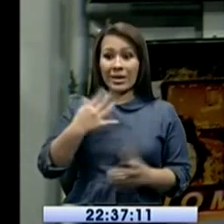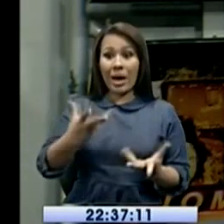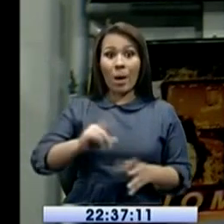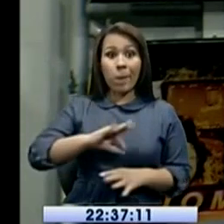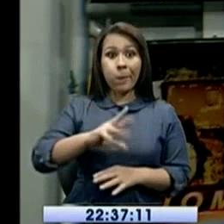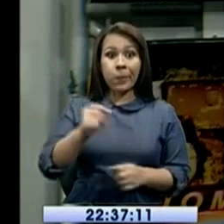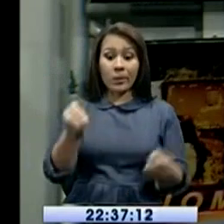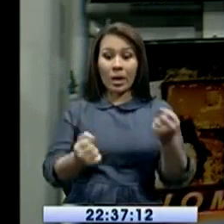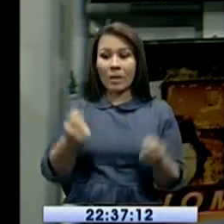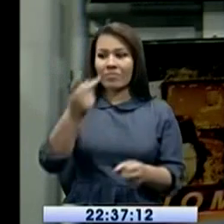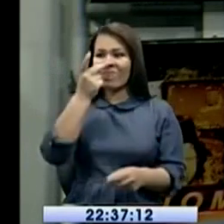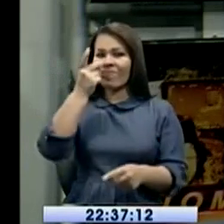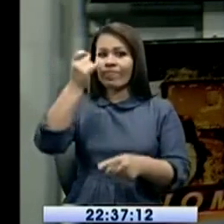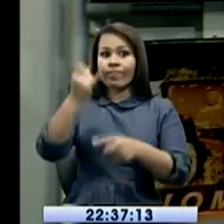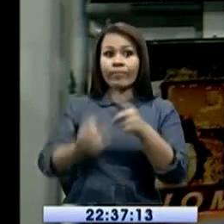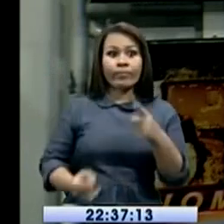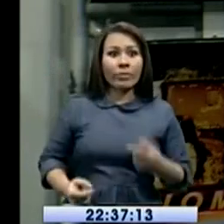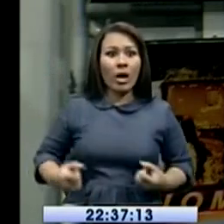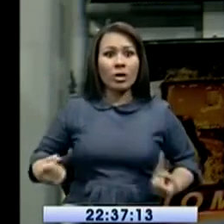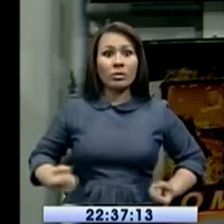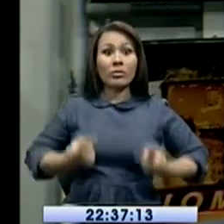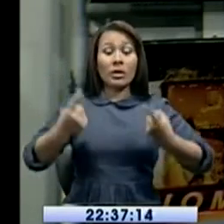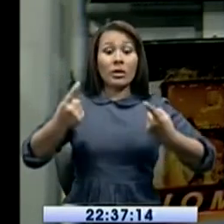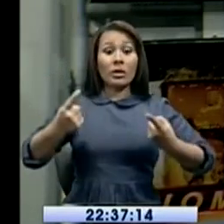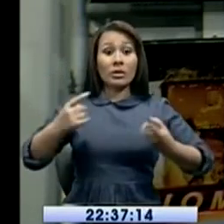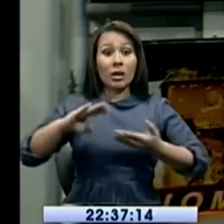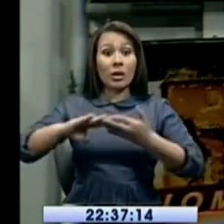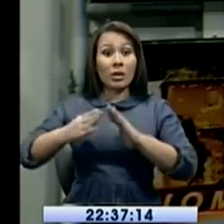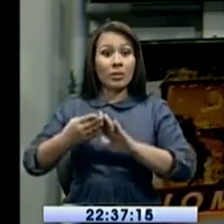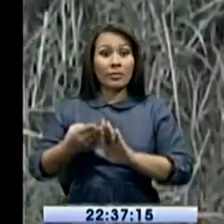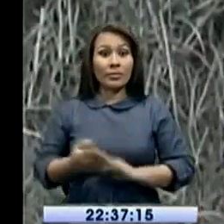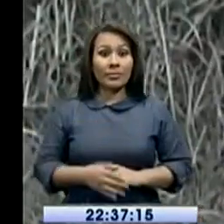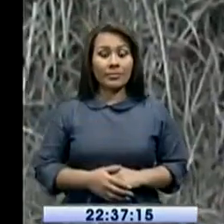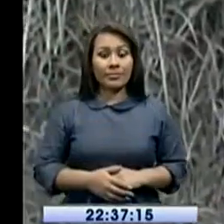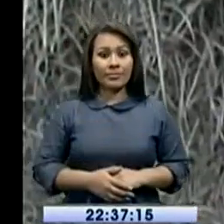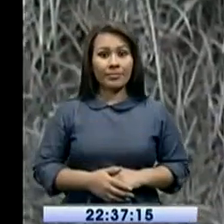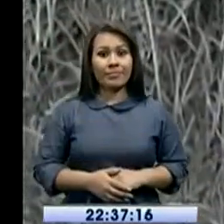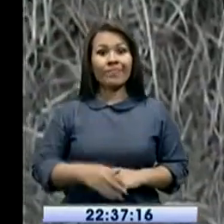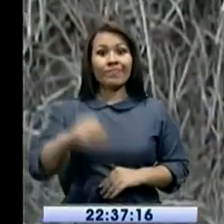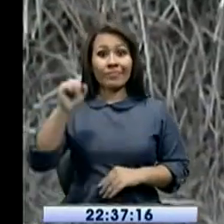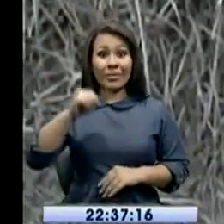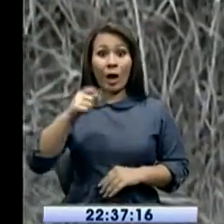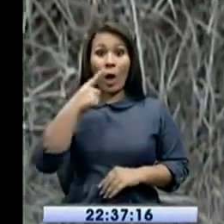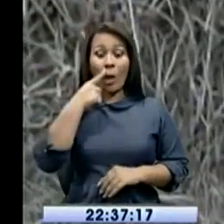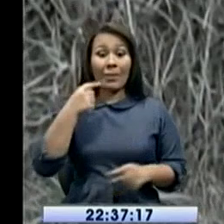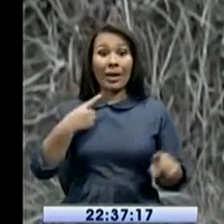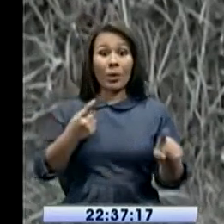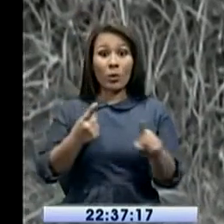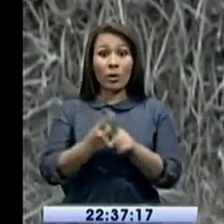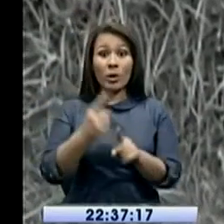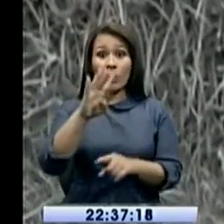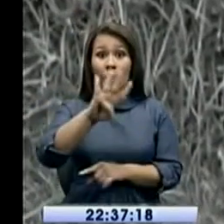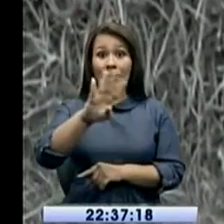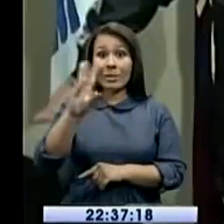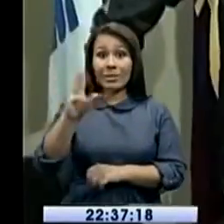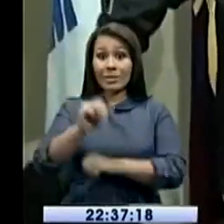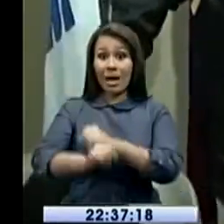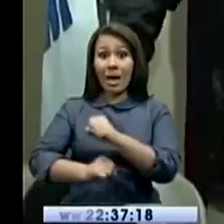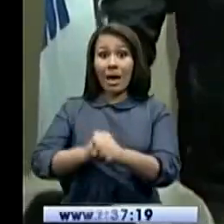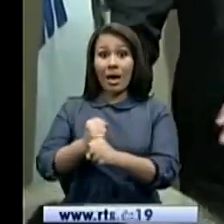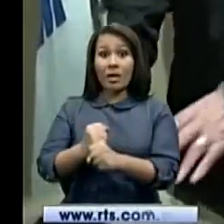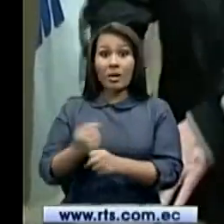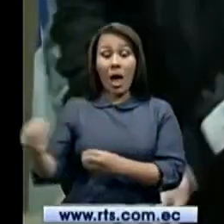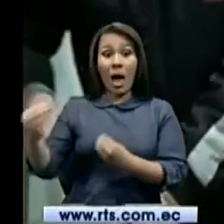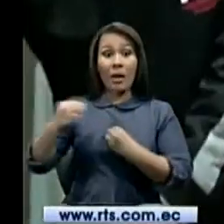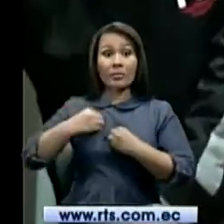en este caso que ha conmocionado a la comunidad. Así fue encontrado este hombre de 46 años, a quien, según